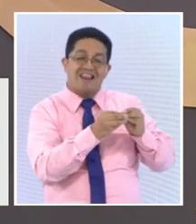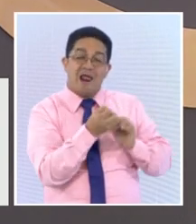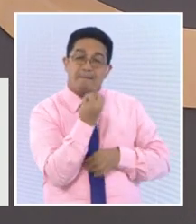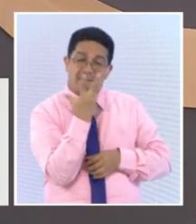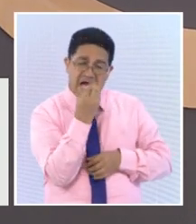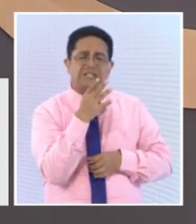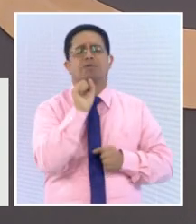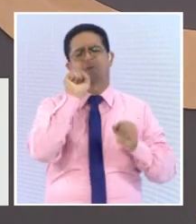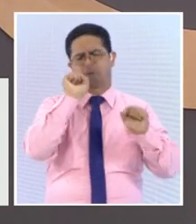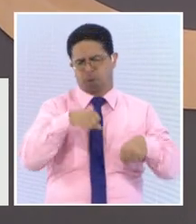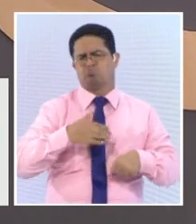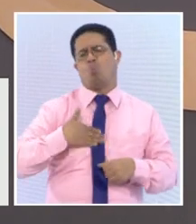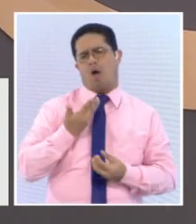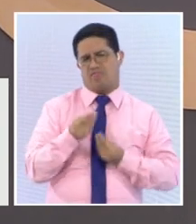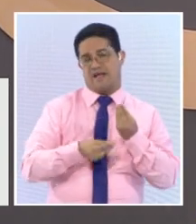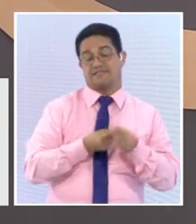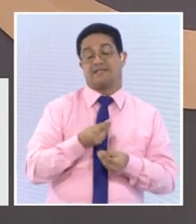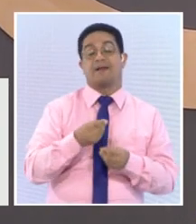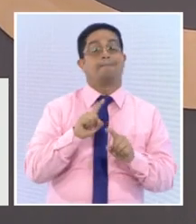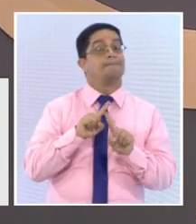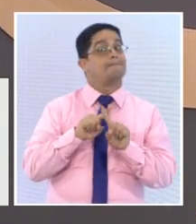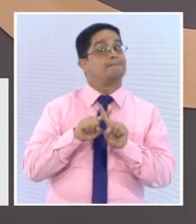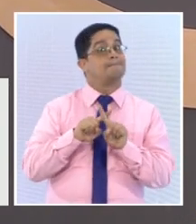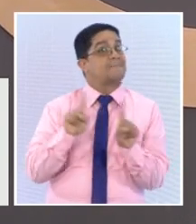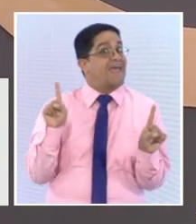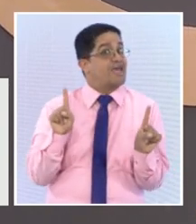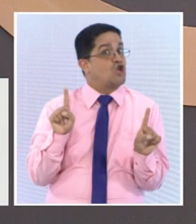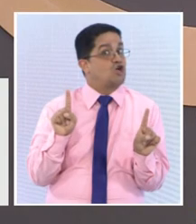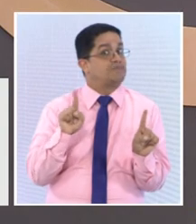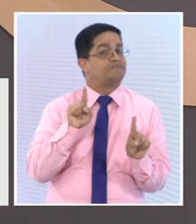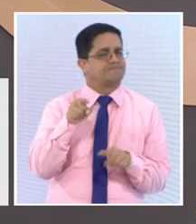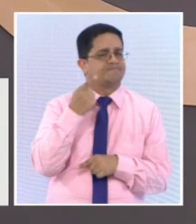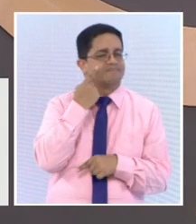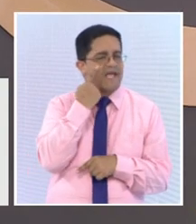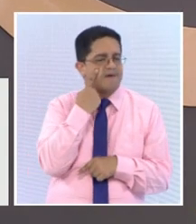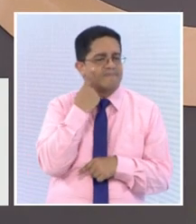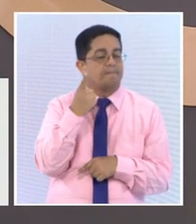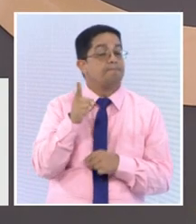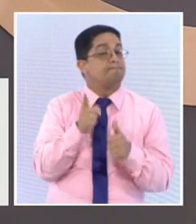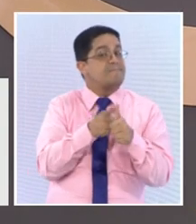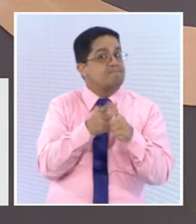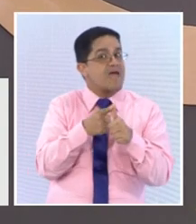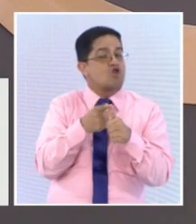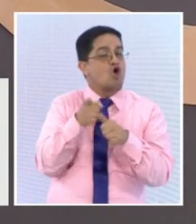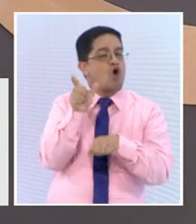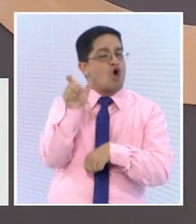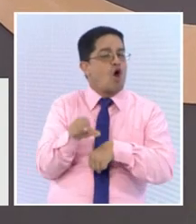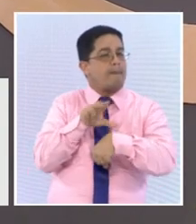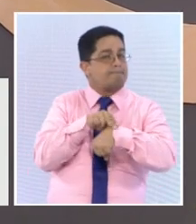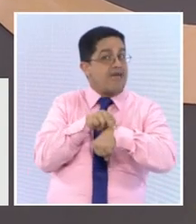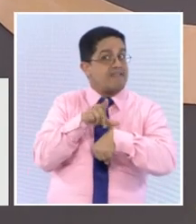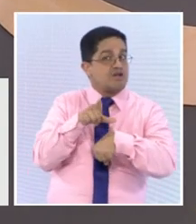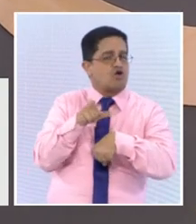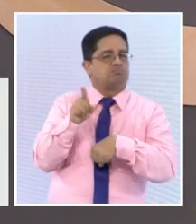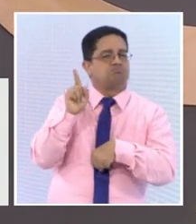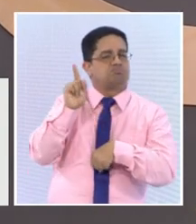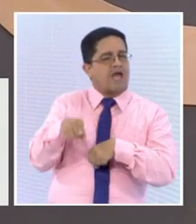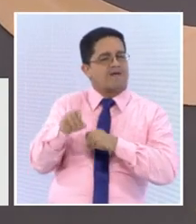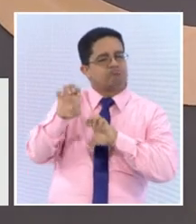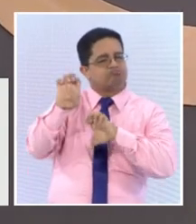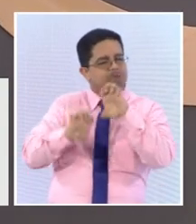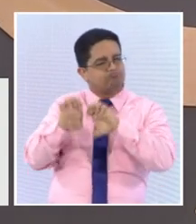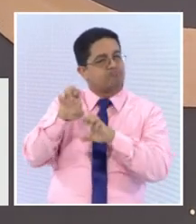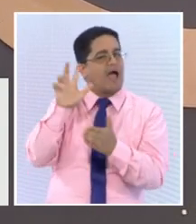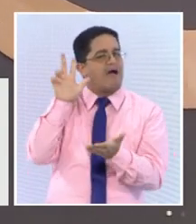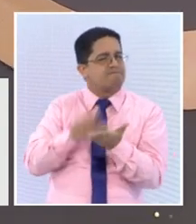lo puede hacer. Siempre y cuando, como tú lo has dicho, sea evaluado previamente por el médico para evaluar si está en condiciones para